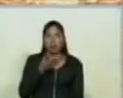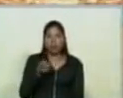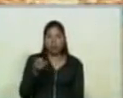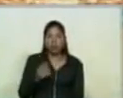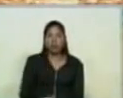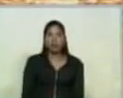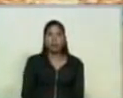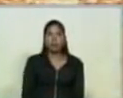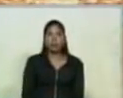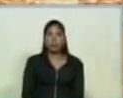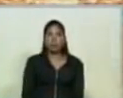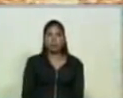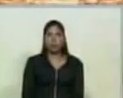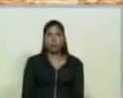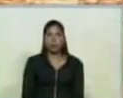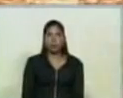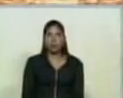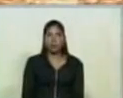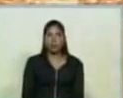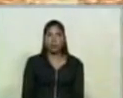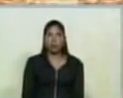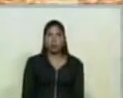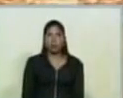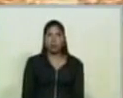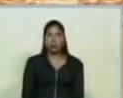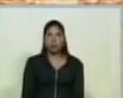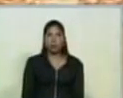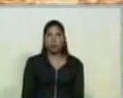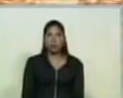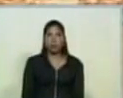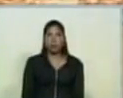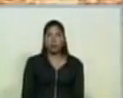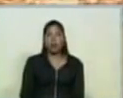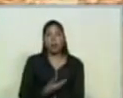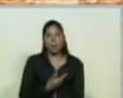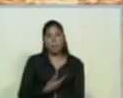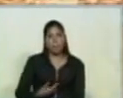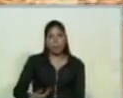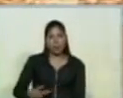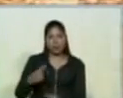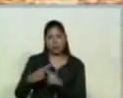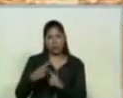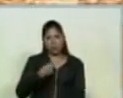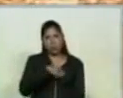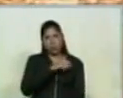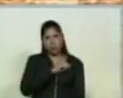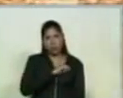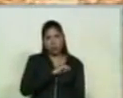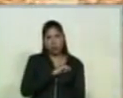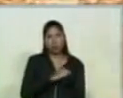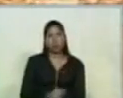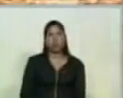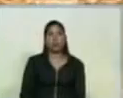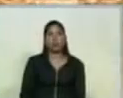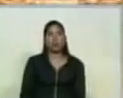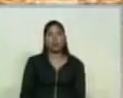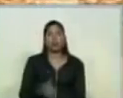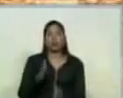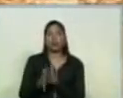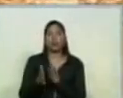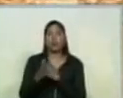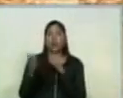el presidente Danilo Medina, con el expresidente Rodríguez Zapatero, las jornadas de